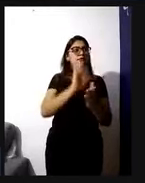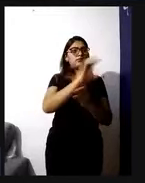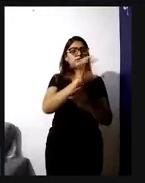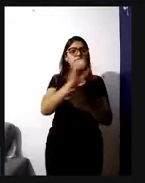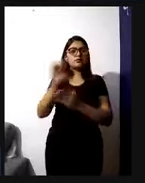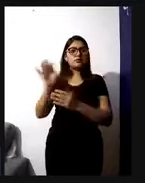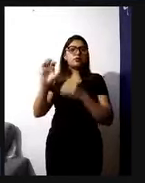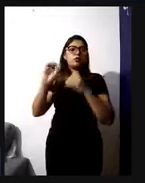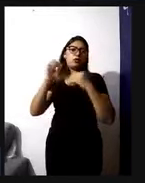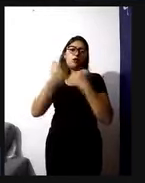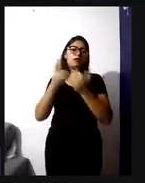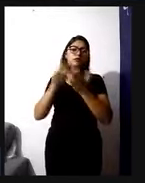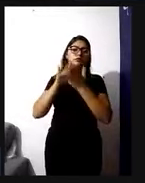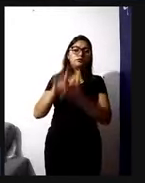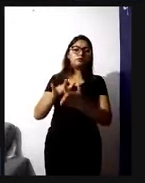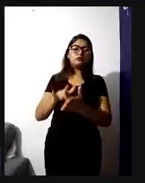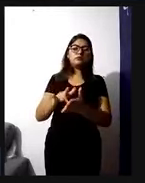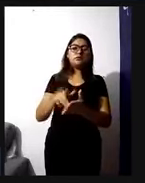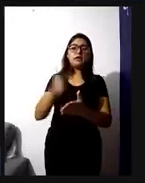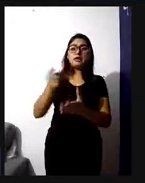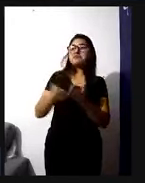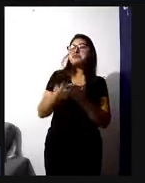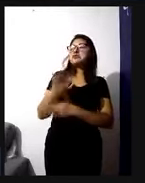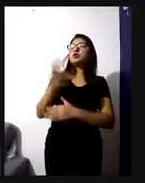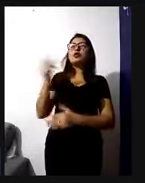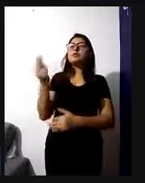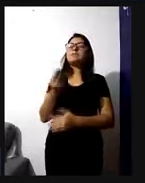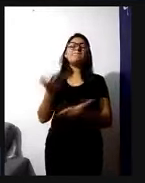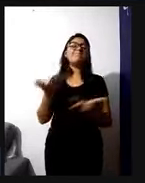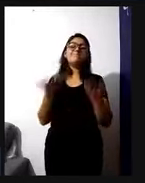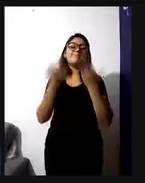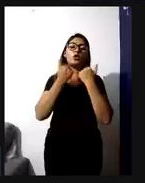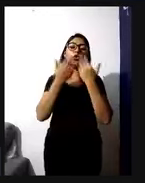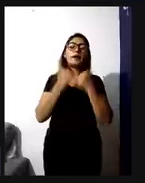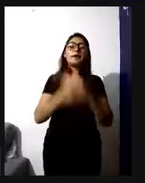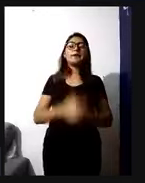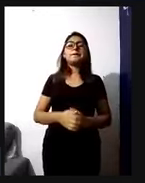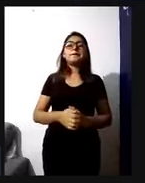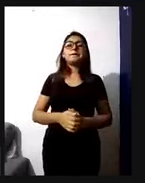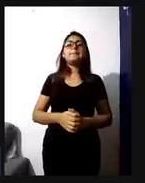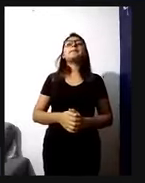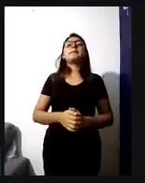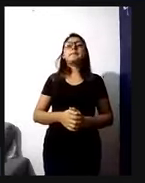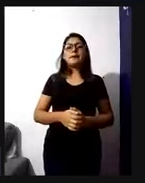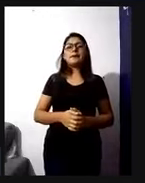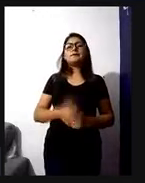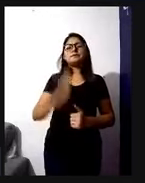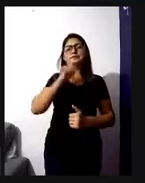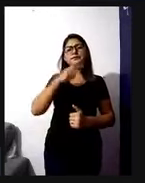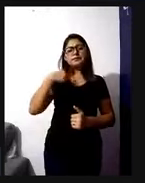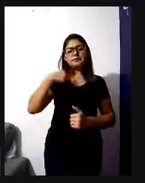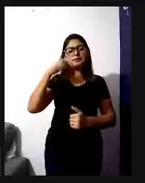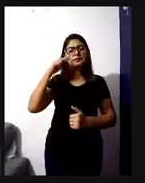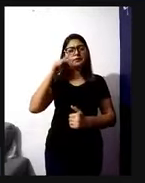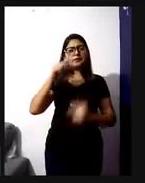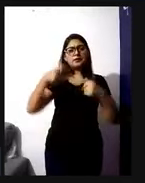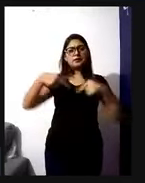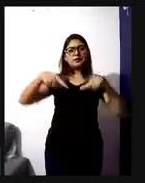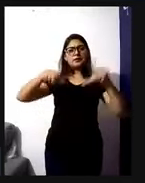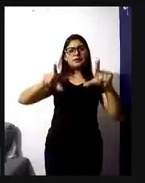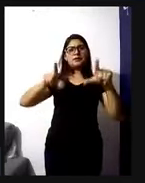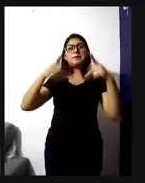tristemente. Justo también nos comentan que el limitar el contacto nos ha hecho más